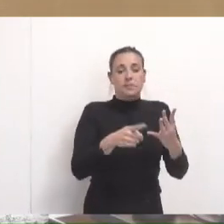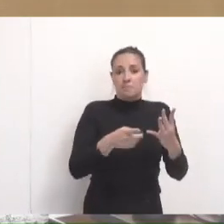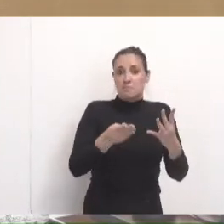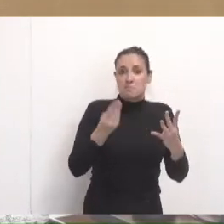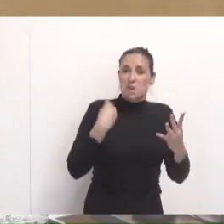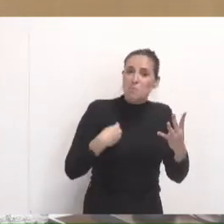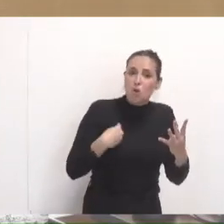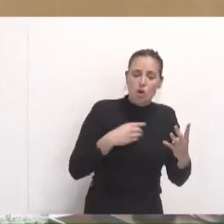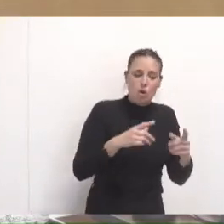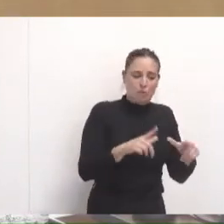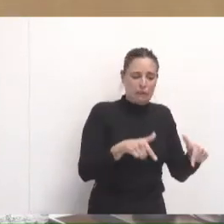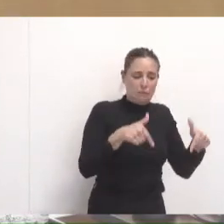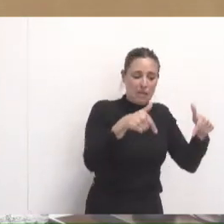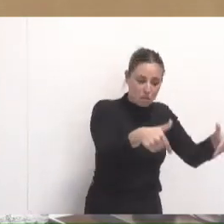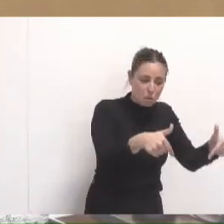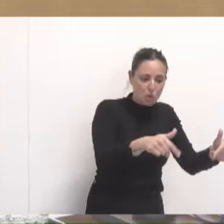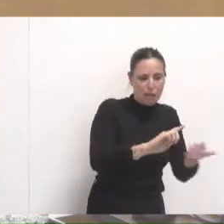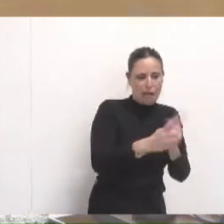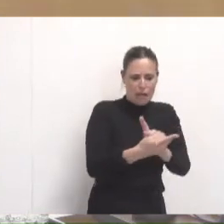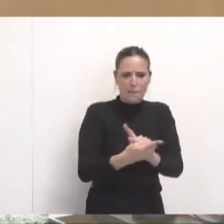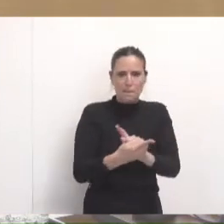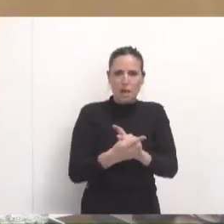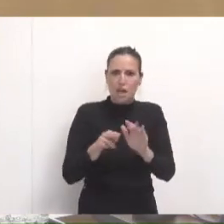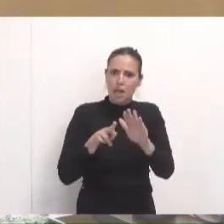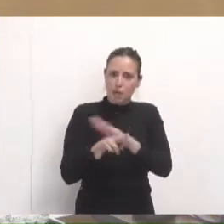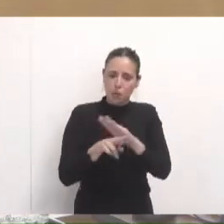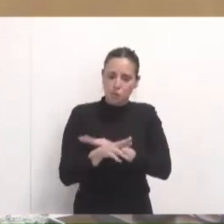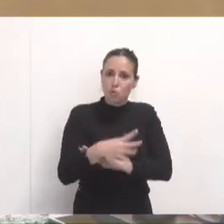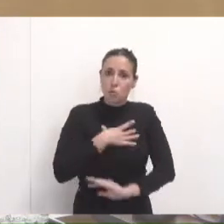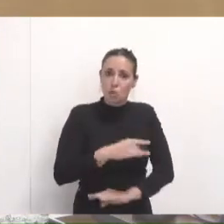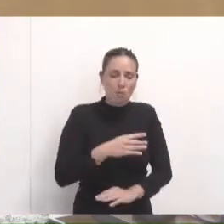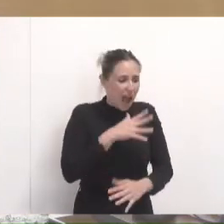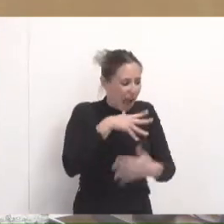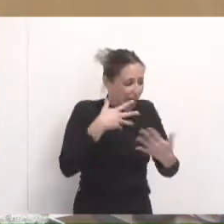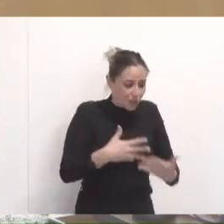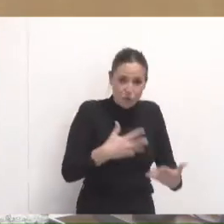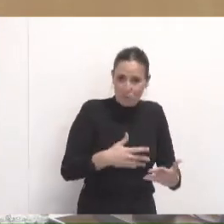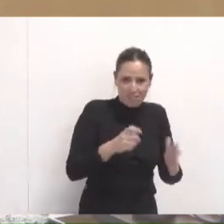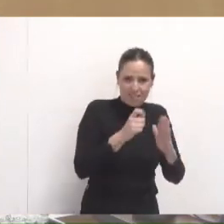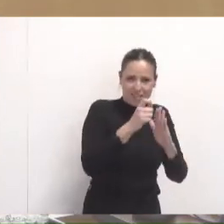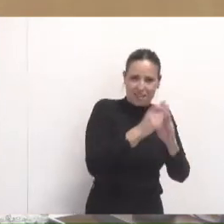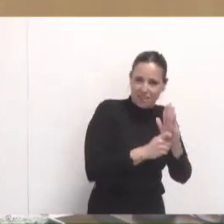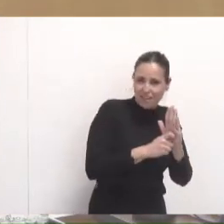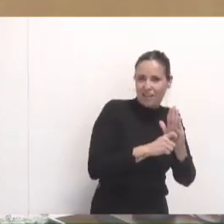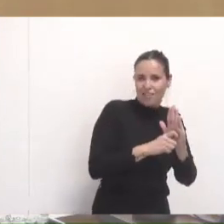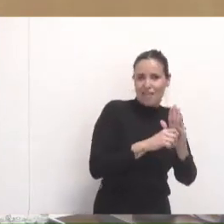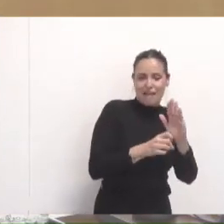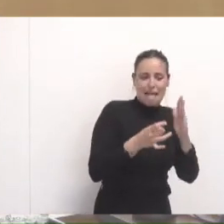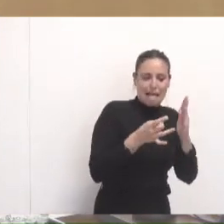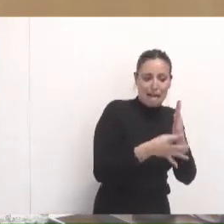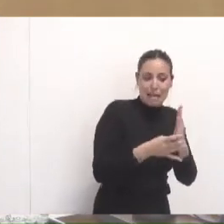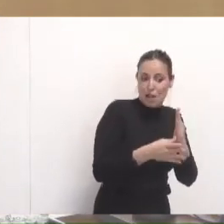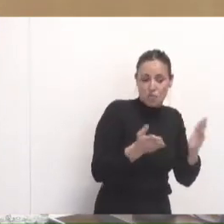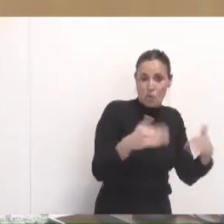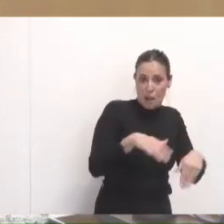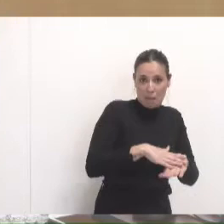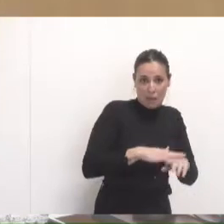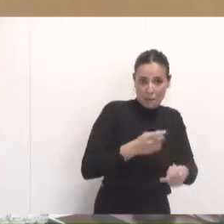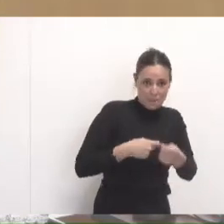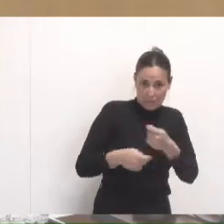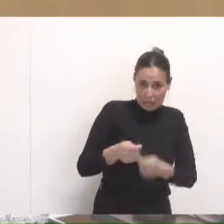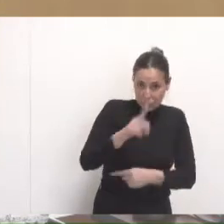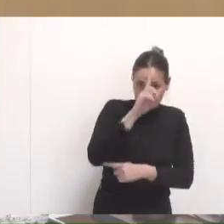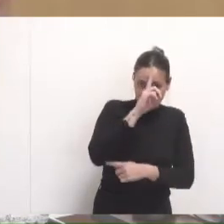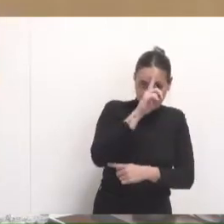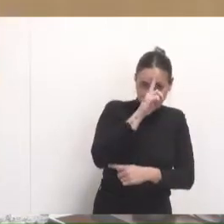en recursos y que a día de hoy no tiene claro los criterios de calidad para poder incorporar en el mercado, y todo eso se siga dejando